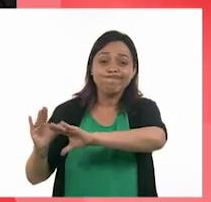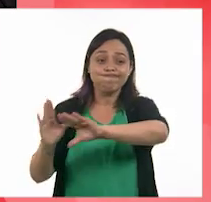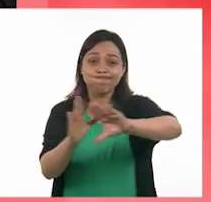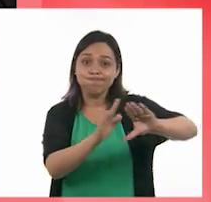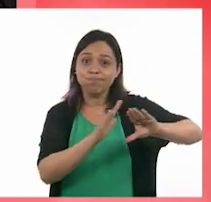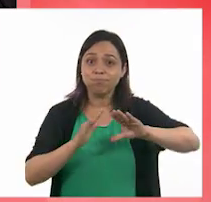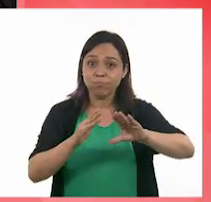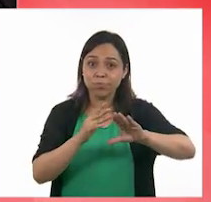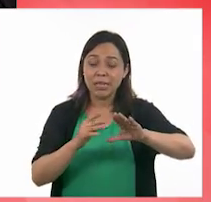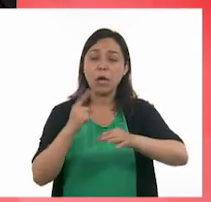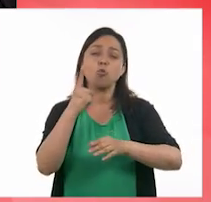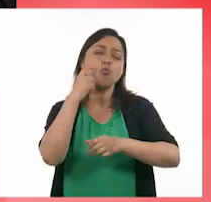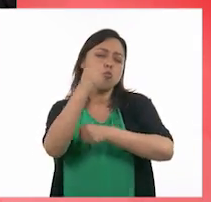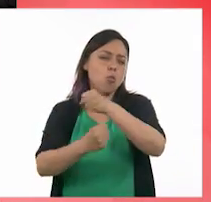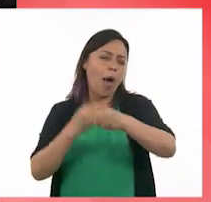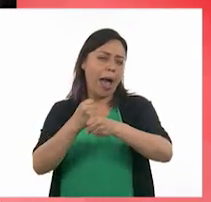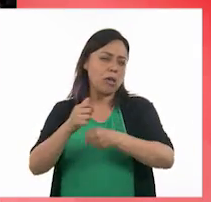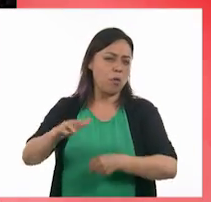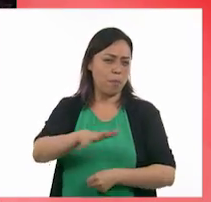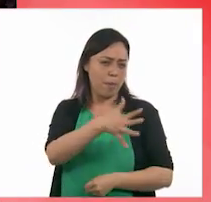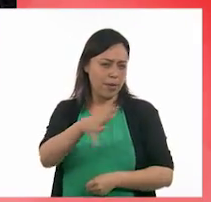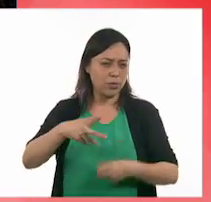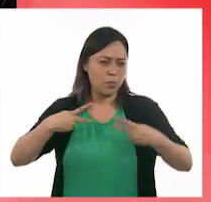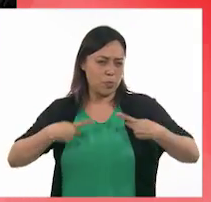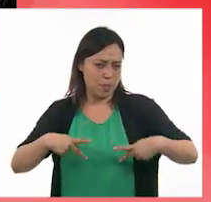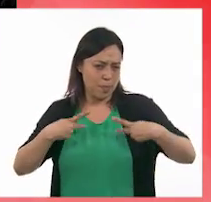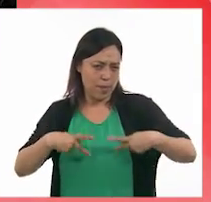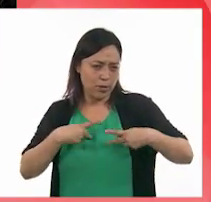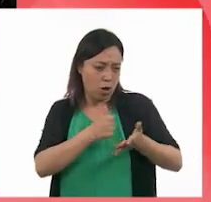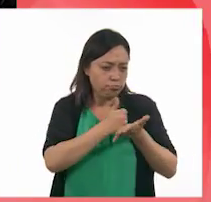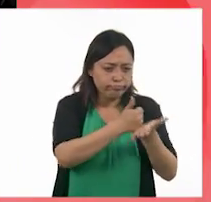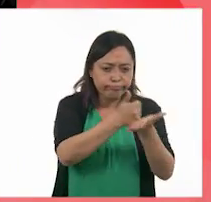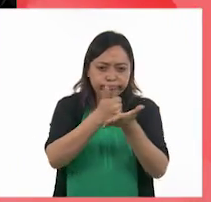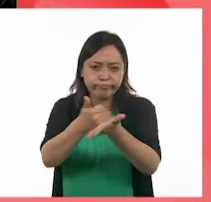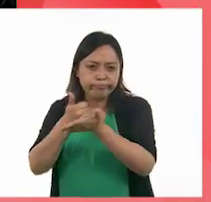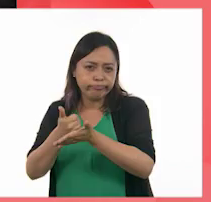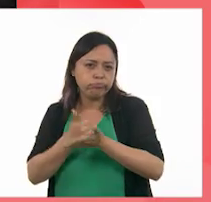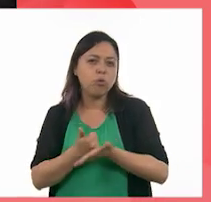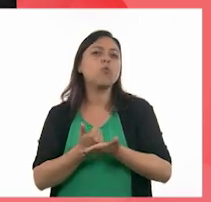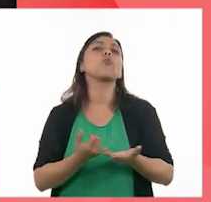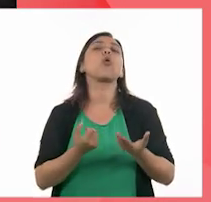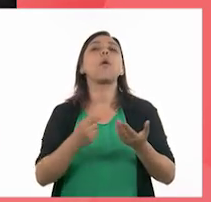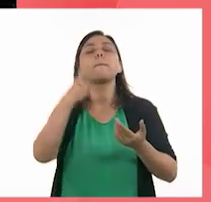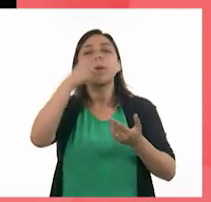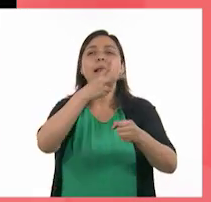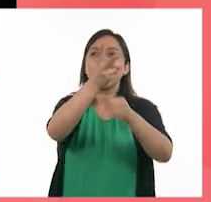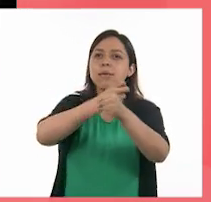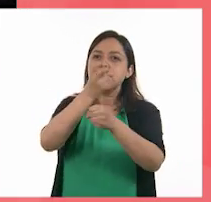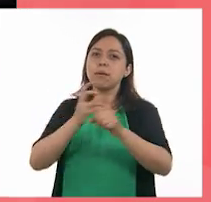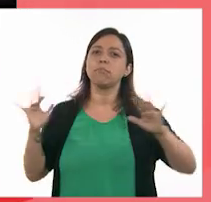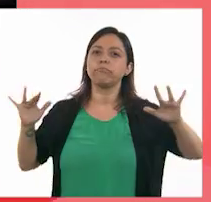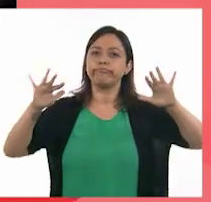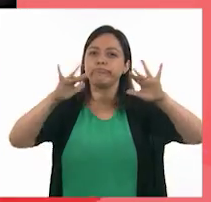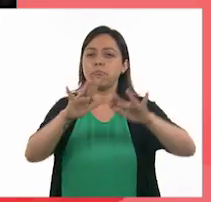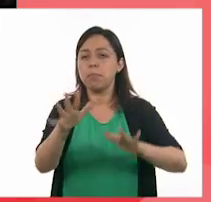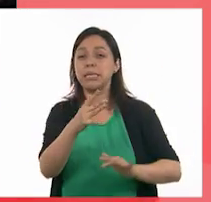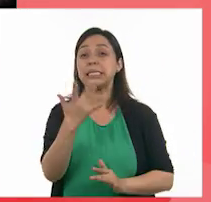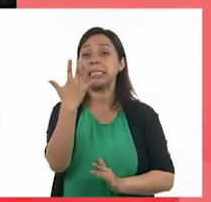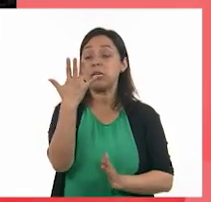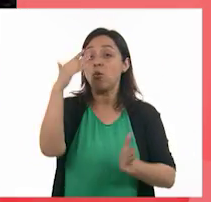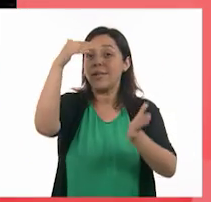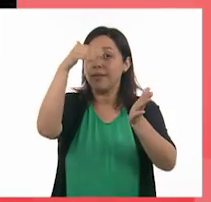más o menos anualmente la población beneficiada de conciertos, tanto de la orquesta como de redes, va arriba de los